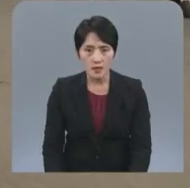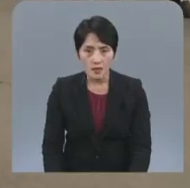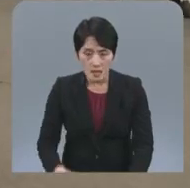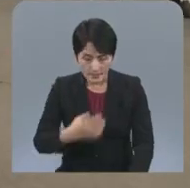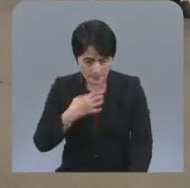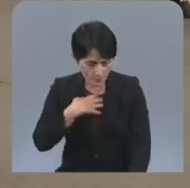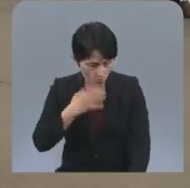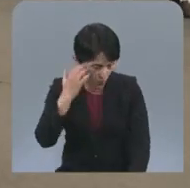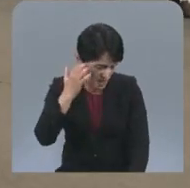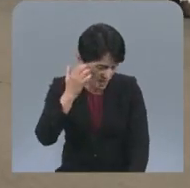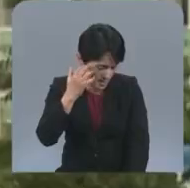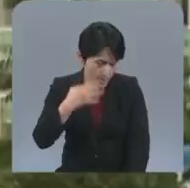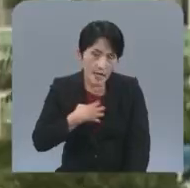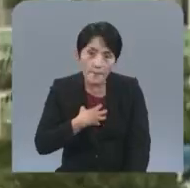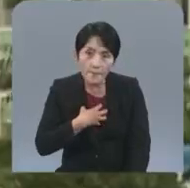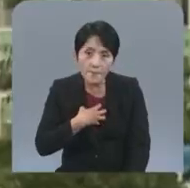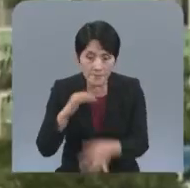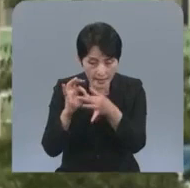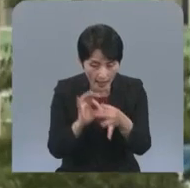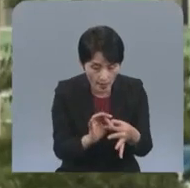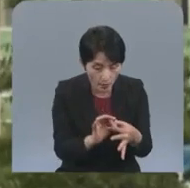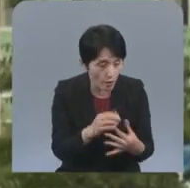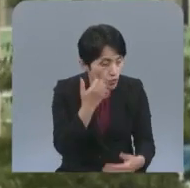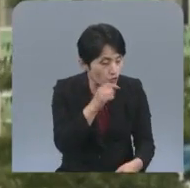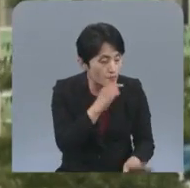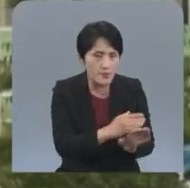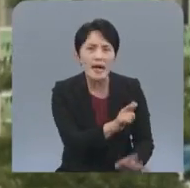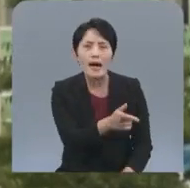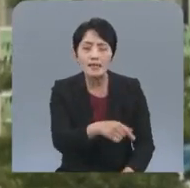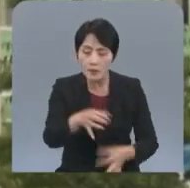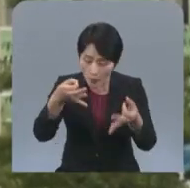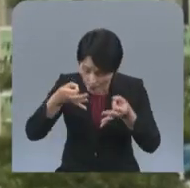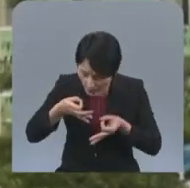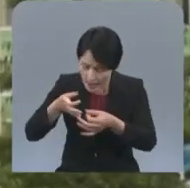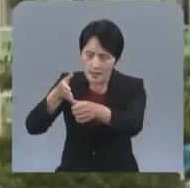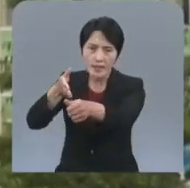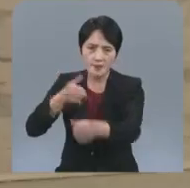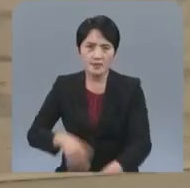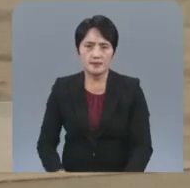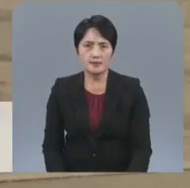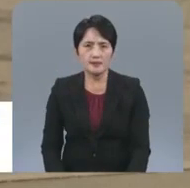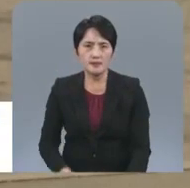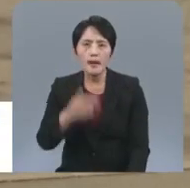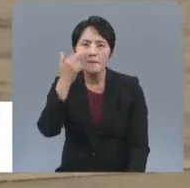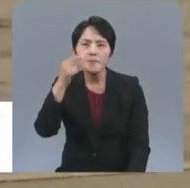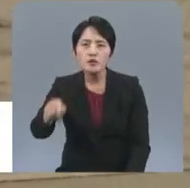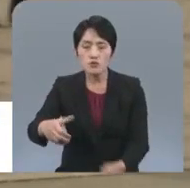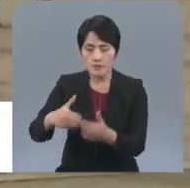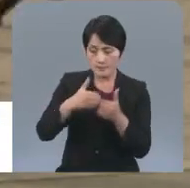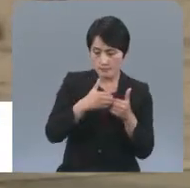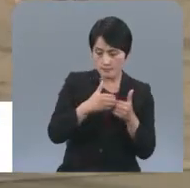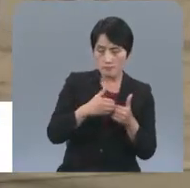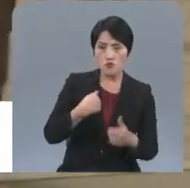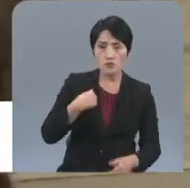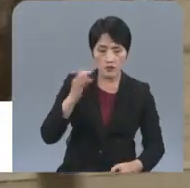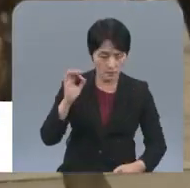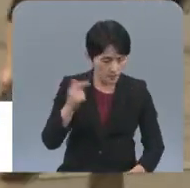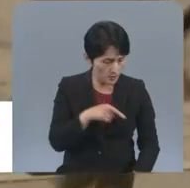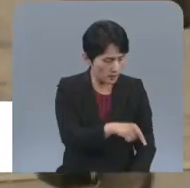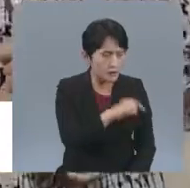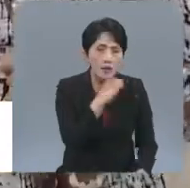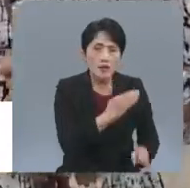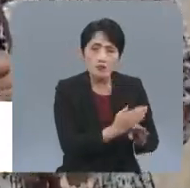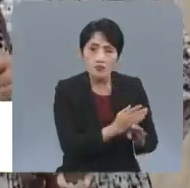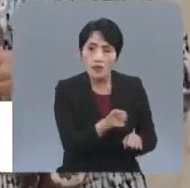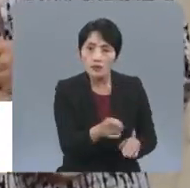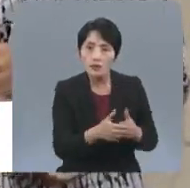Pues el mayor arsenal de destrucción masiva y ha cometido graves crímenes de guerra con armas atómicas alegó que la mayor amenaza para